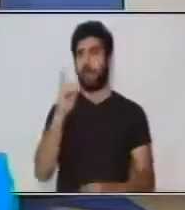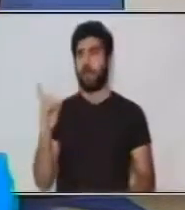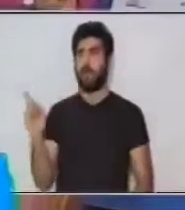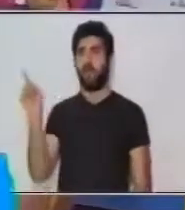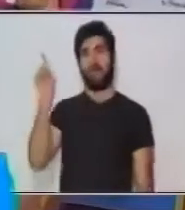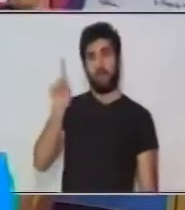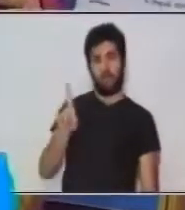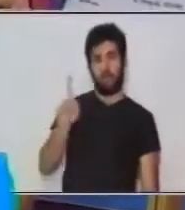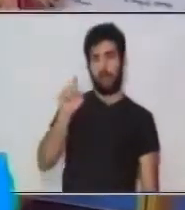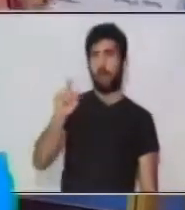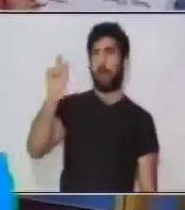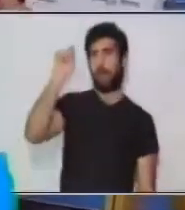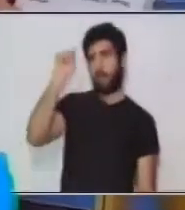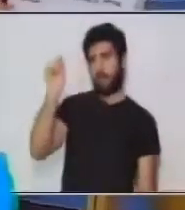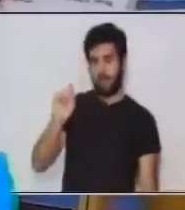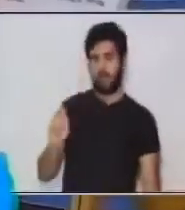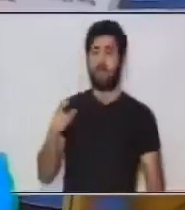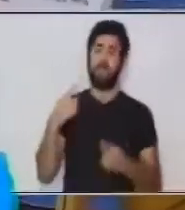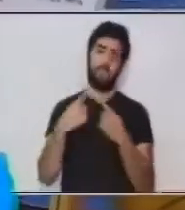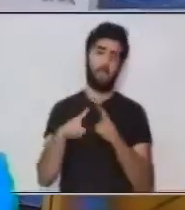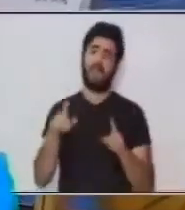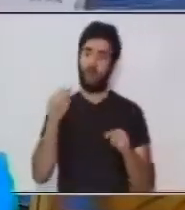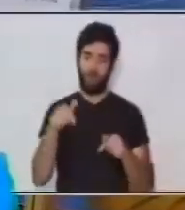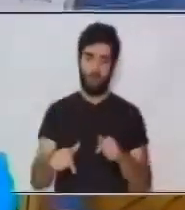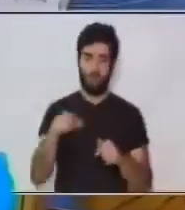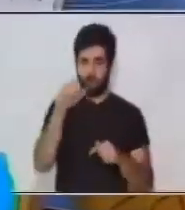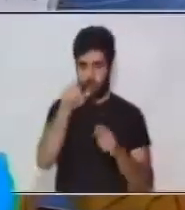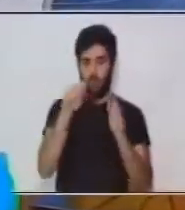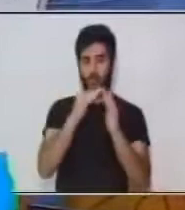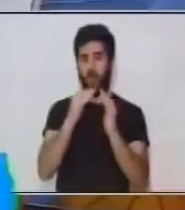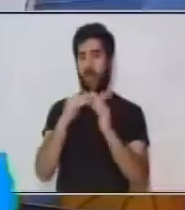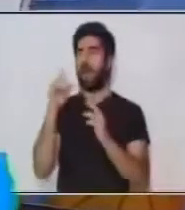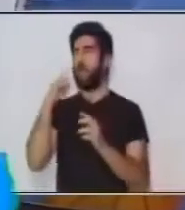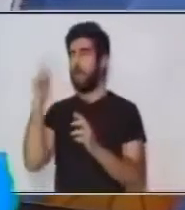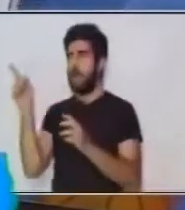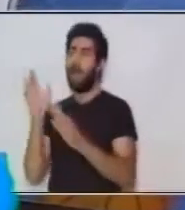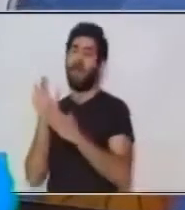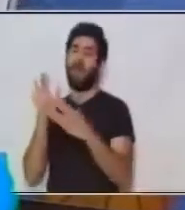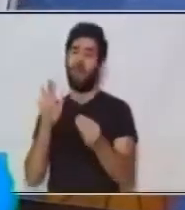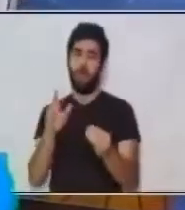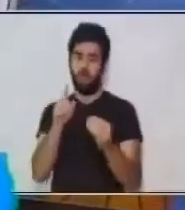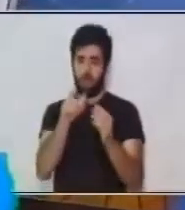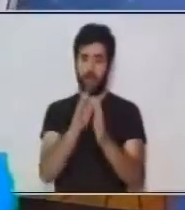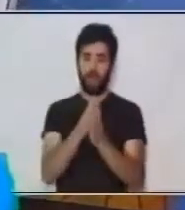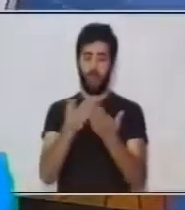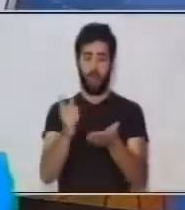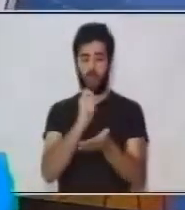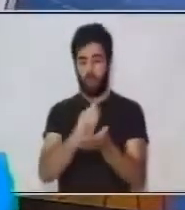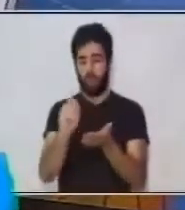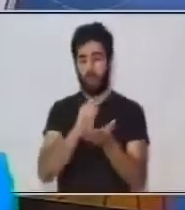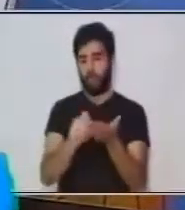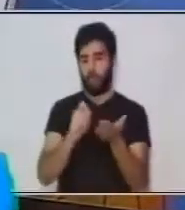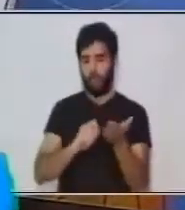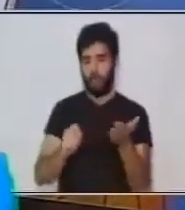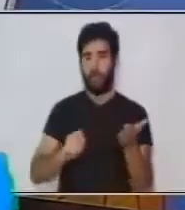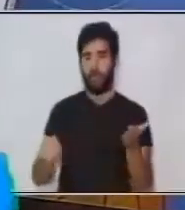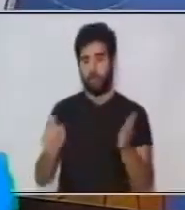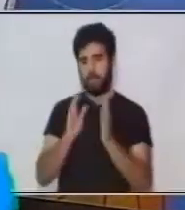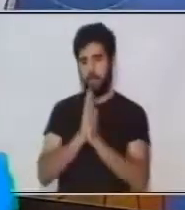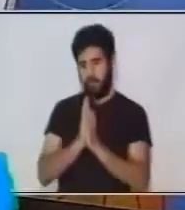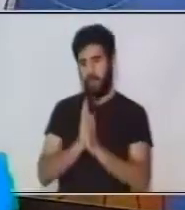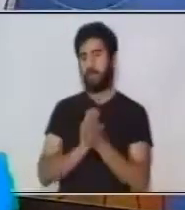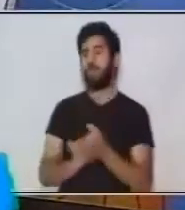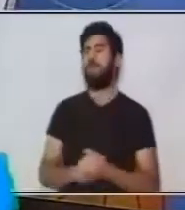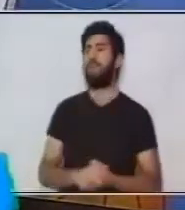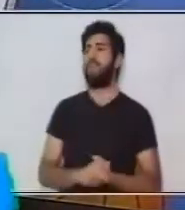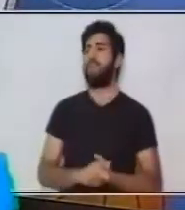a identificar algunos de estos elementos. Entonces, en casa, por favor, ve